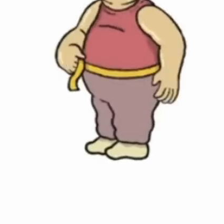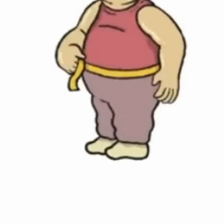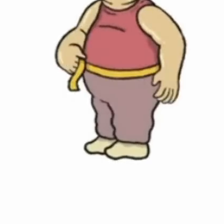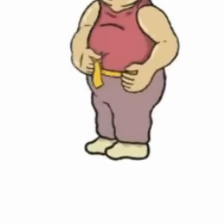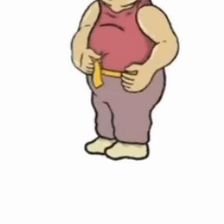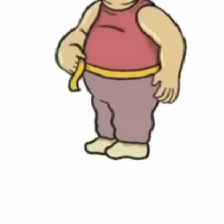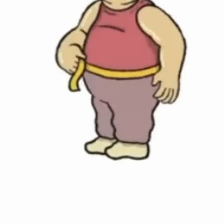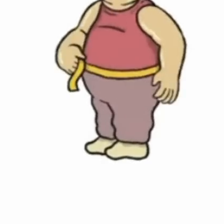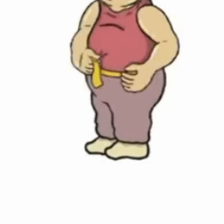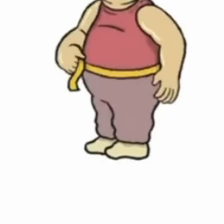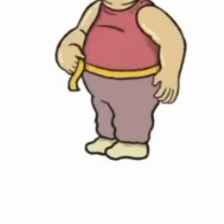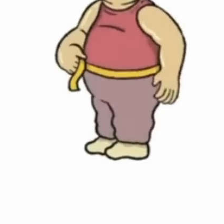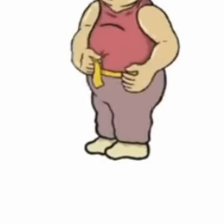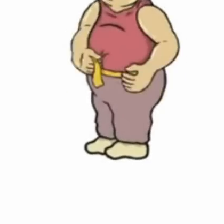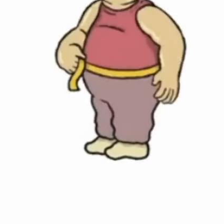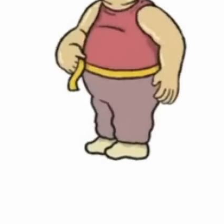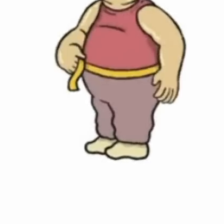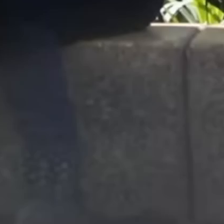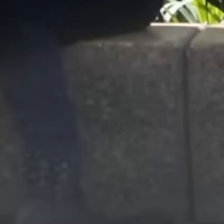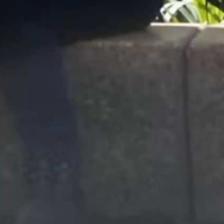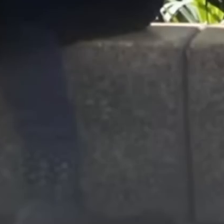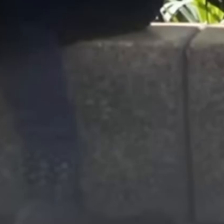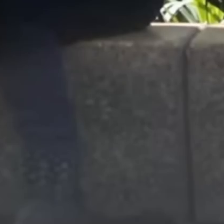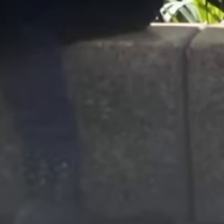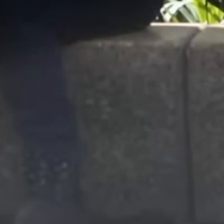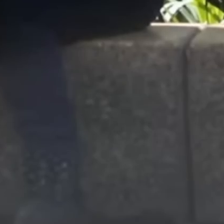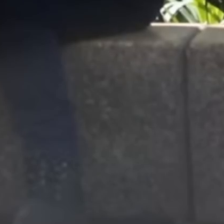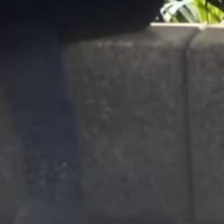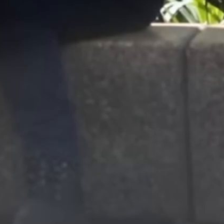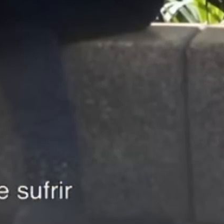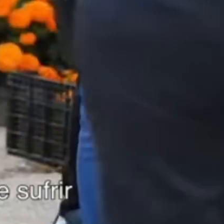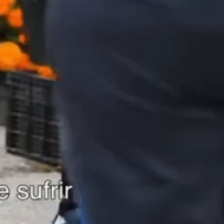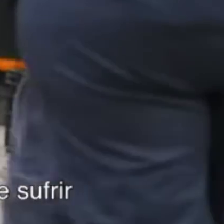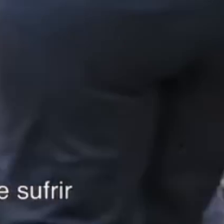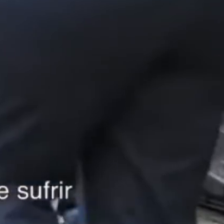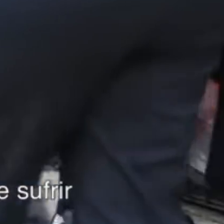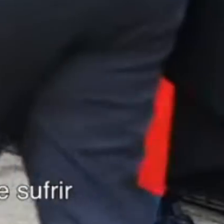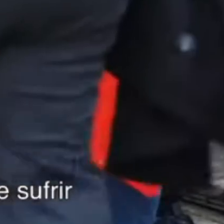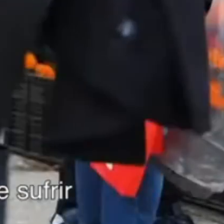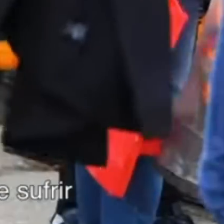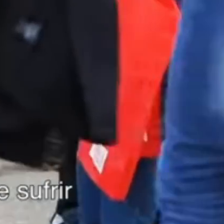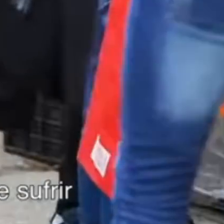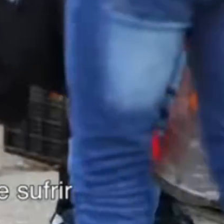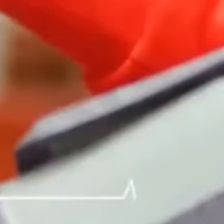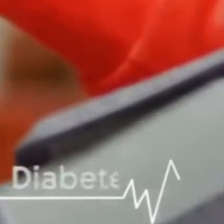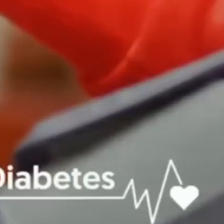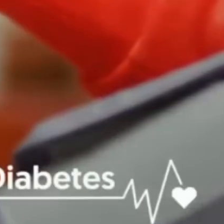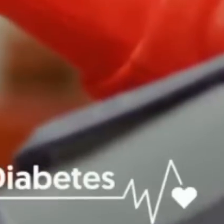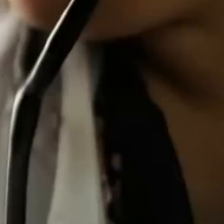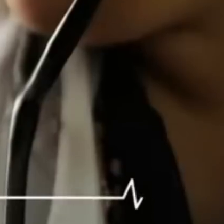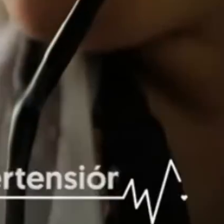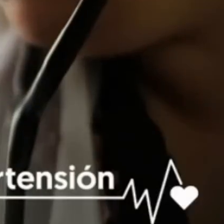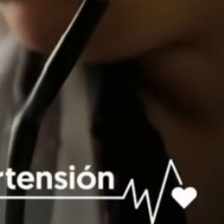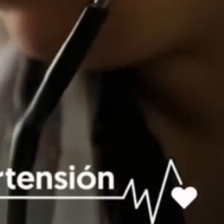ser prácticamente la mitad de la población adulta. El riesgo es enorme. Padecer obesidad incrementa la posibilidad de sufrir